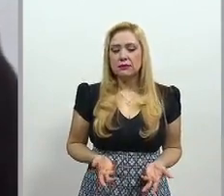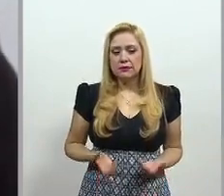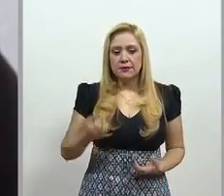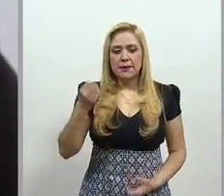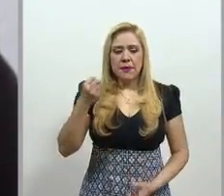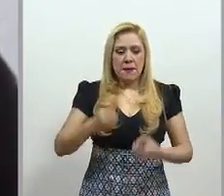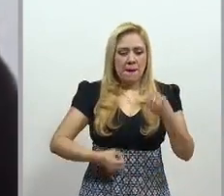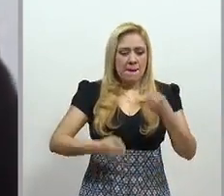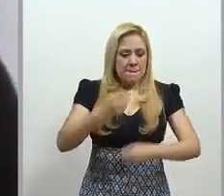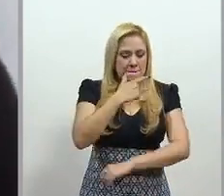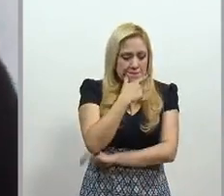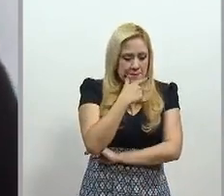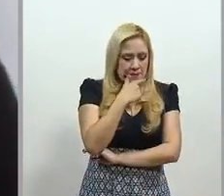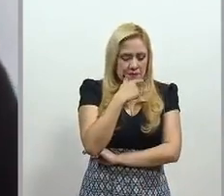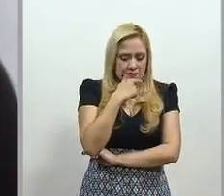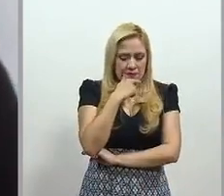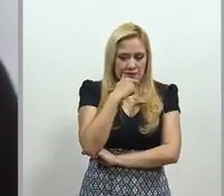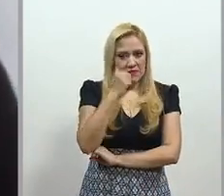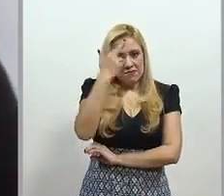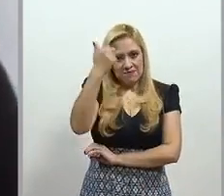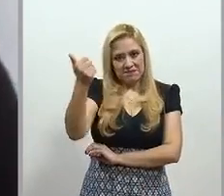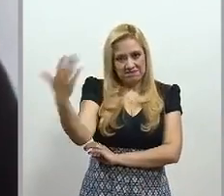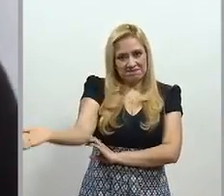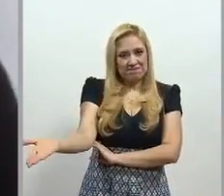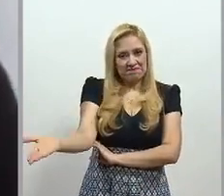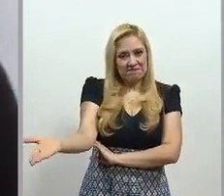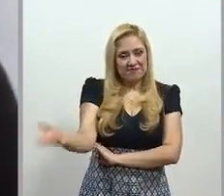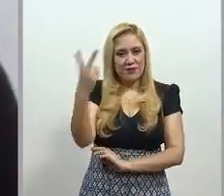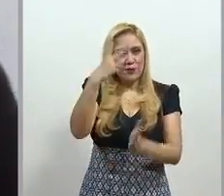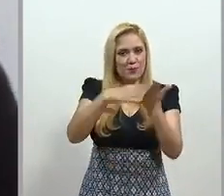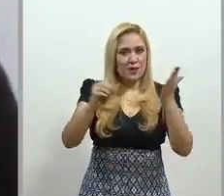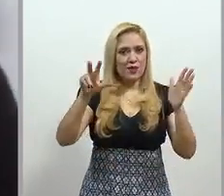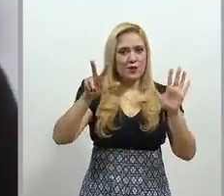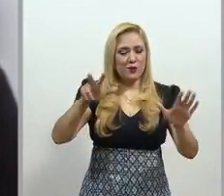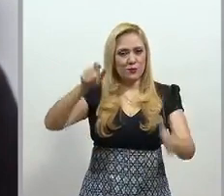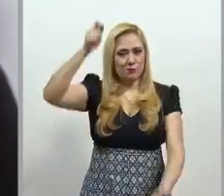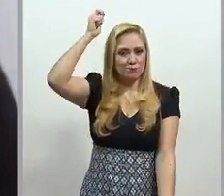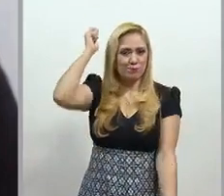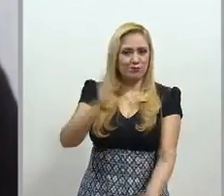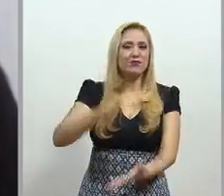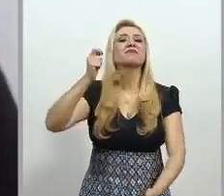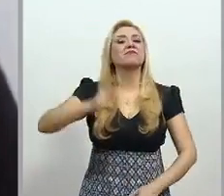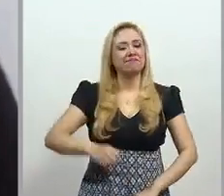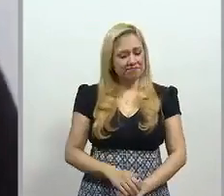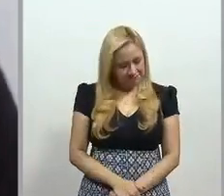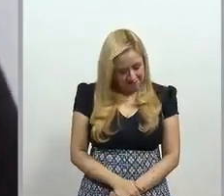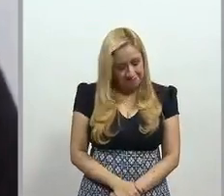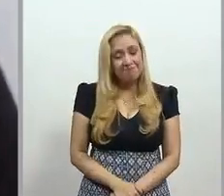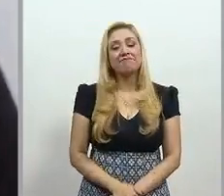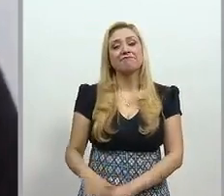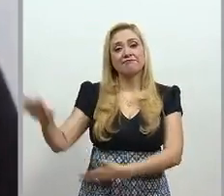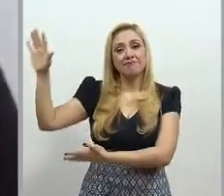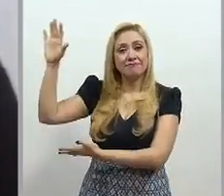en el 2018 les da la razón a los demandantes y dice definitivamente la deforestación